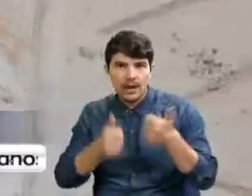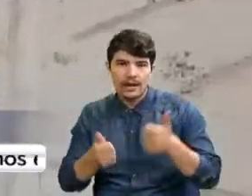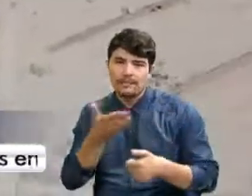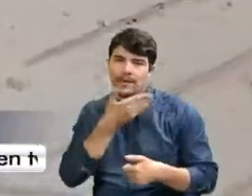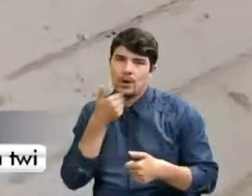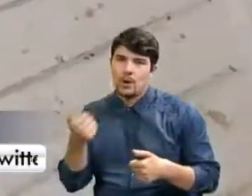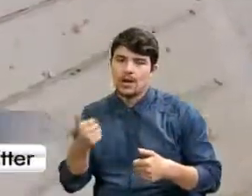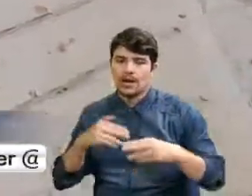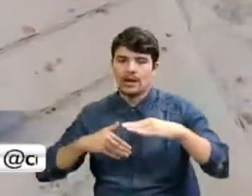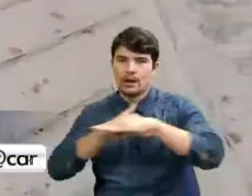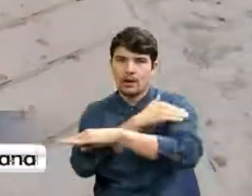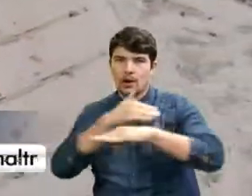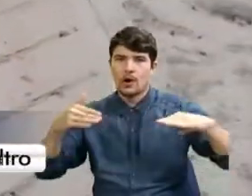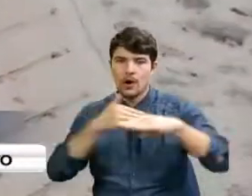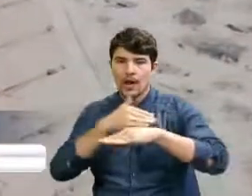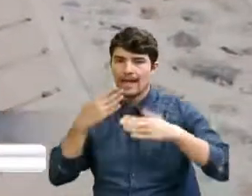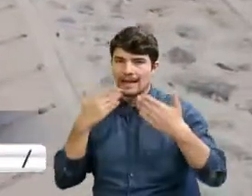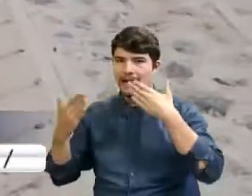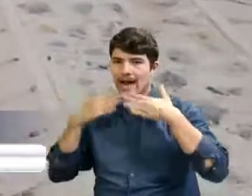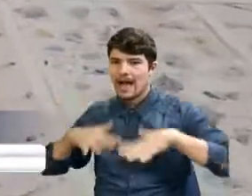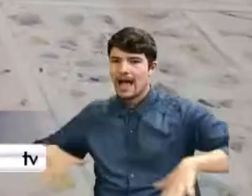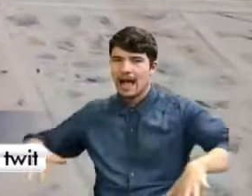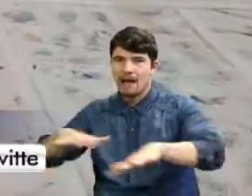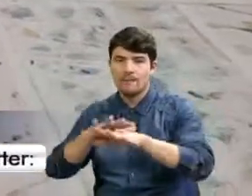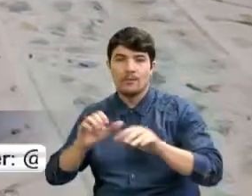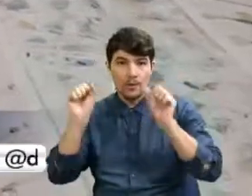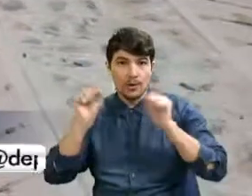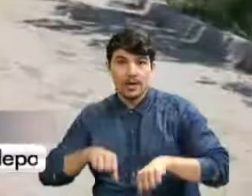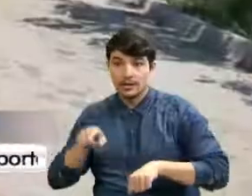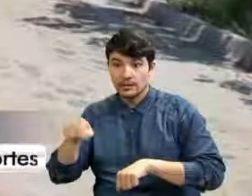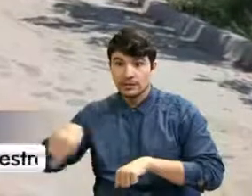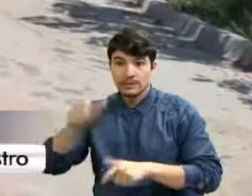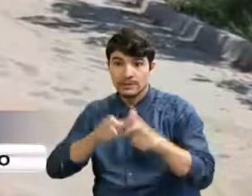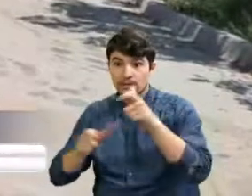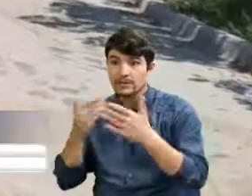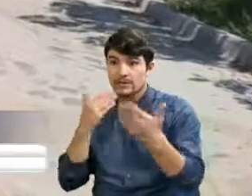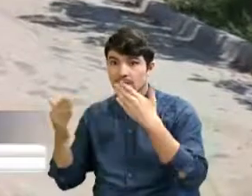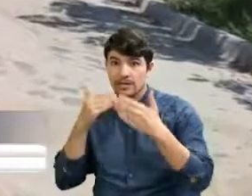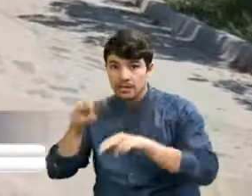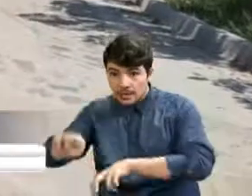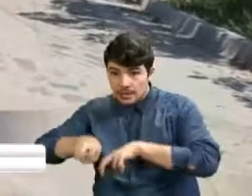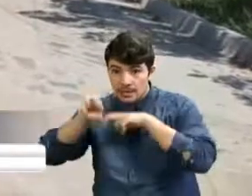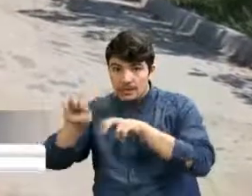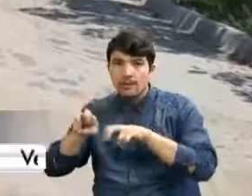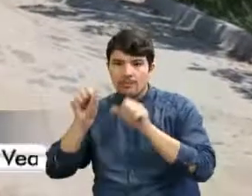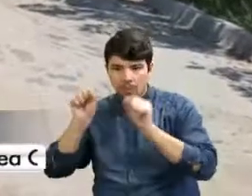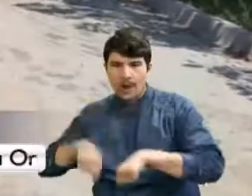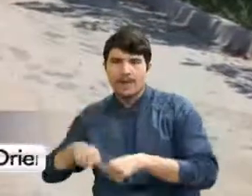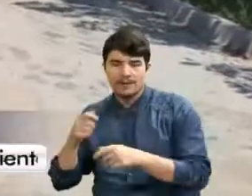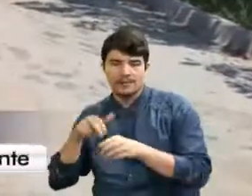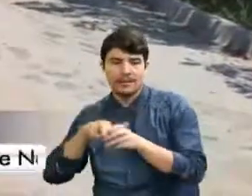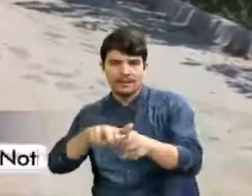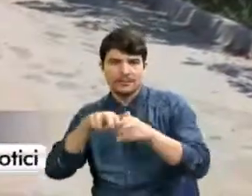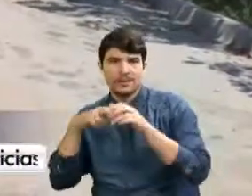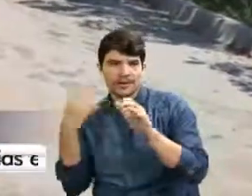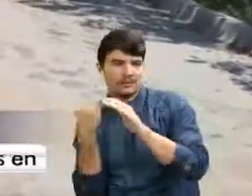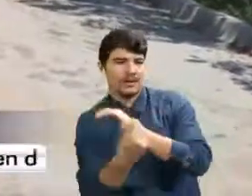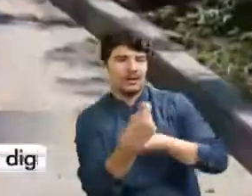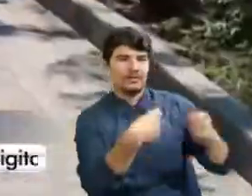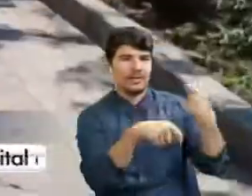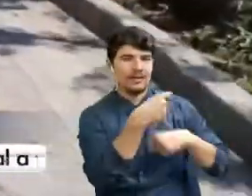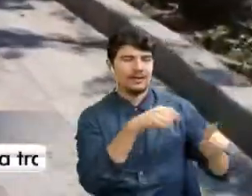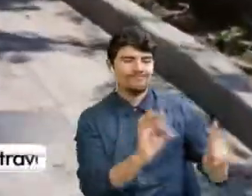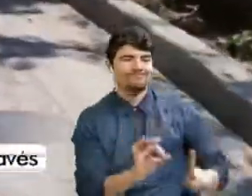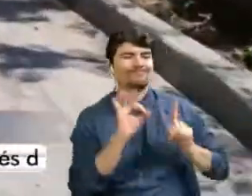fortalecer la competitividad en el campo garantizándoles a los productores díaz en óptimas condiciones para que transporte en sus productos a los